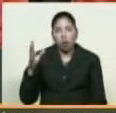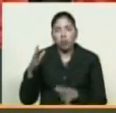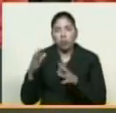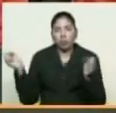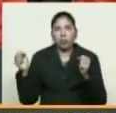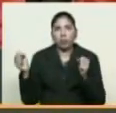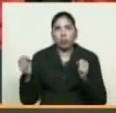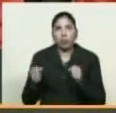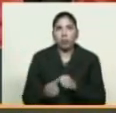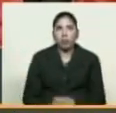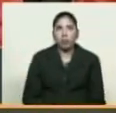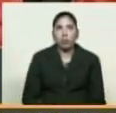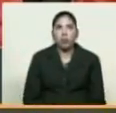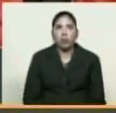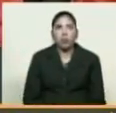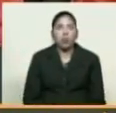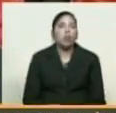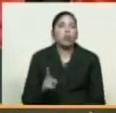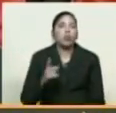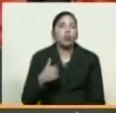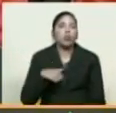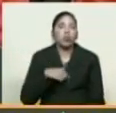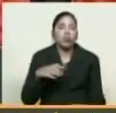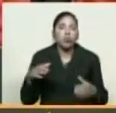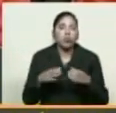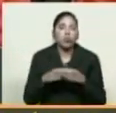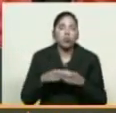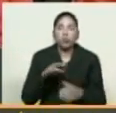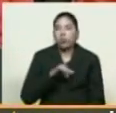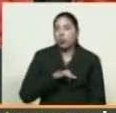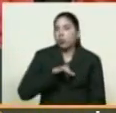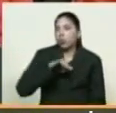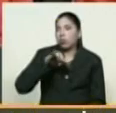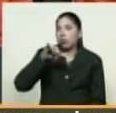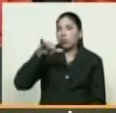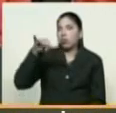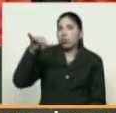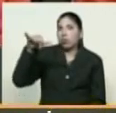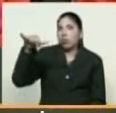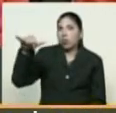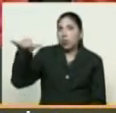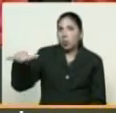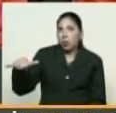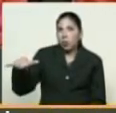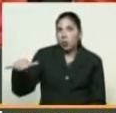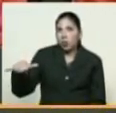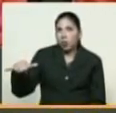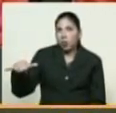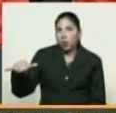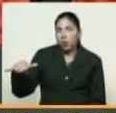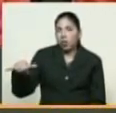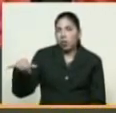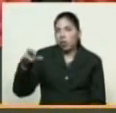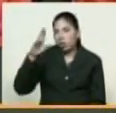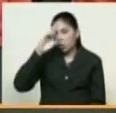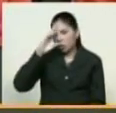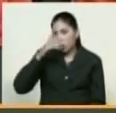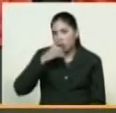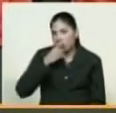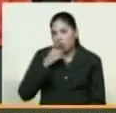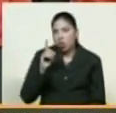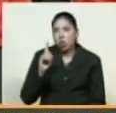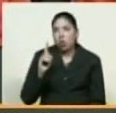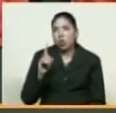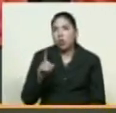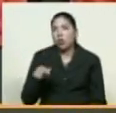entendido que nosotros no vamos a República Dominicana, y lo volvemos a decir por enésima vez, ni a ninguna parte donde haya diálogo, a capitular. Esto es